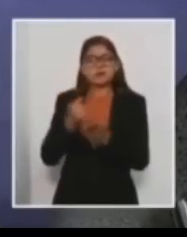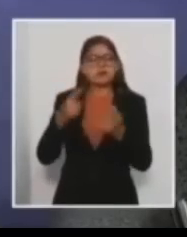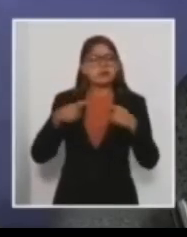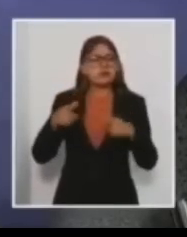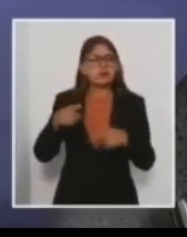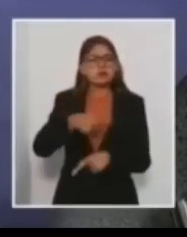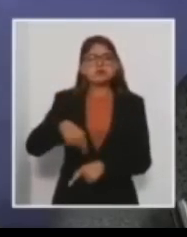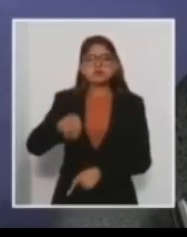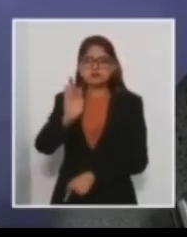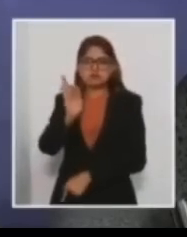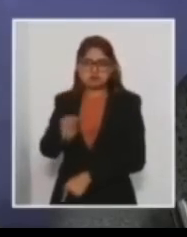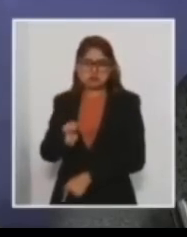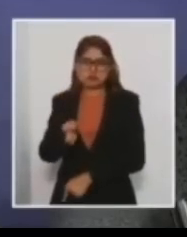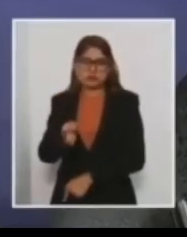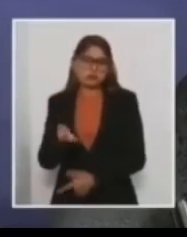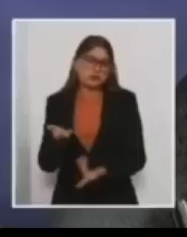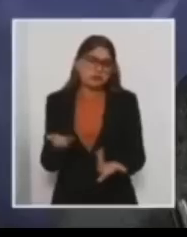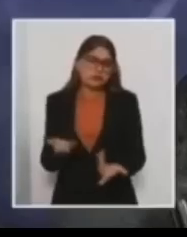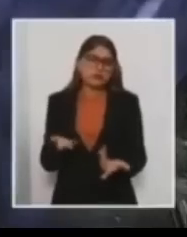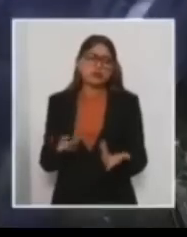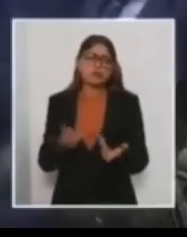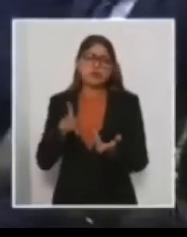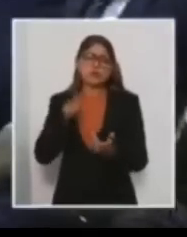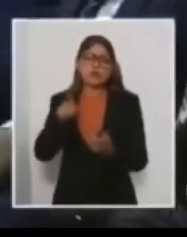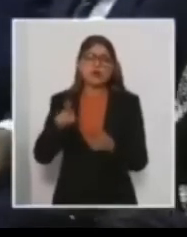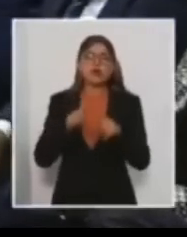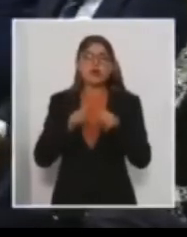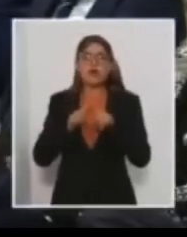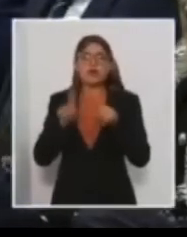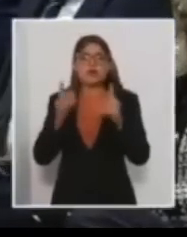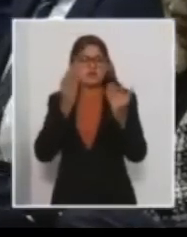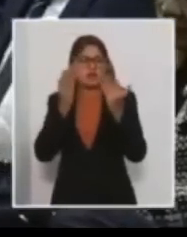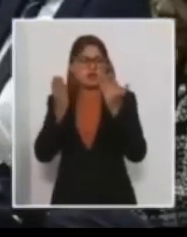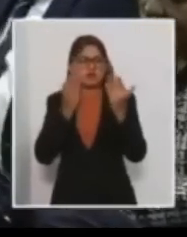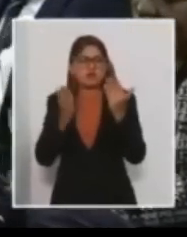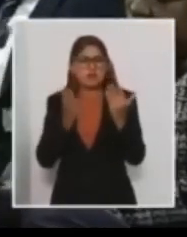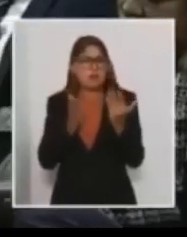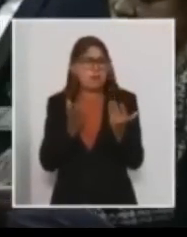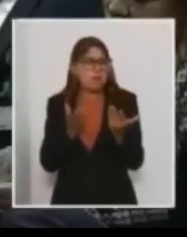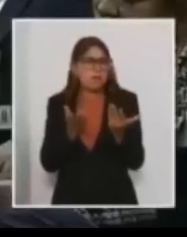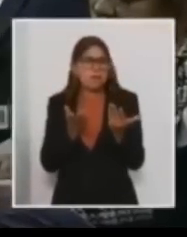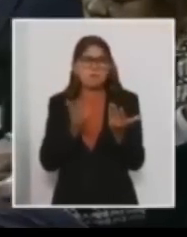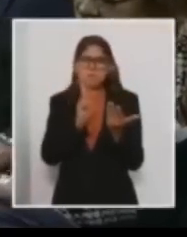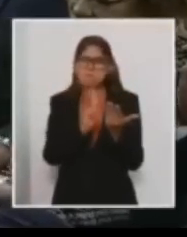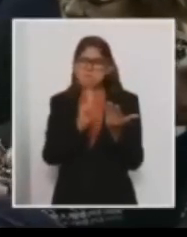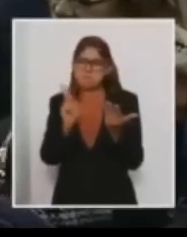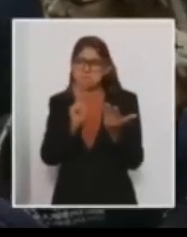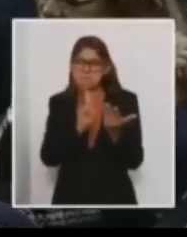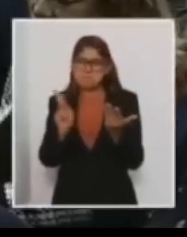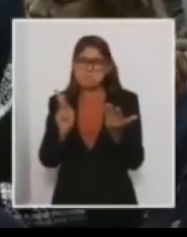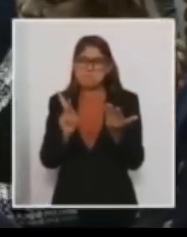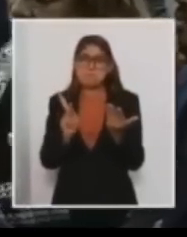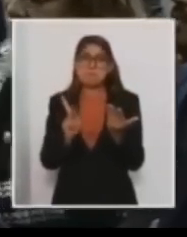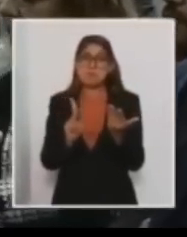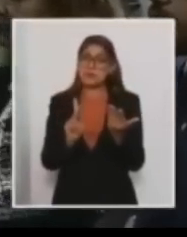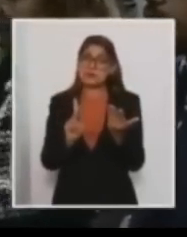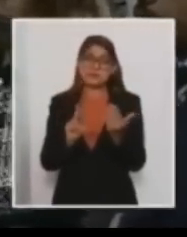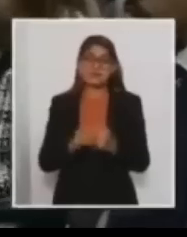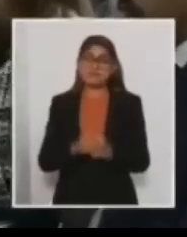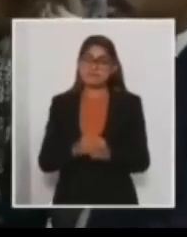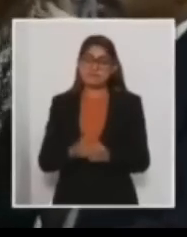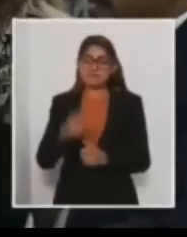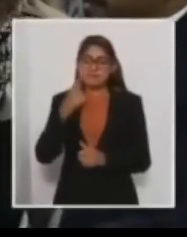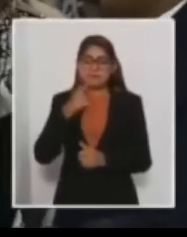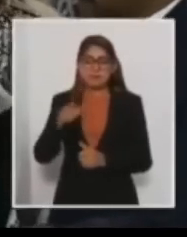social. La diferencia podría parecer sutil, pero no lo es.